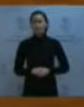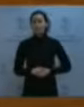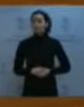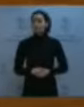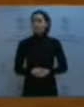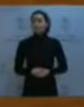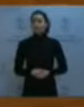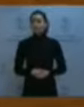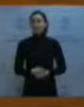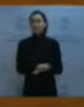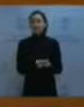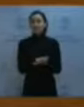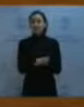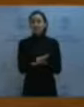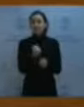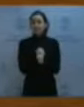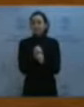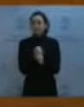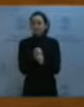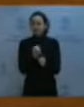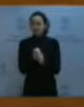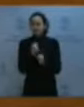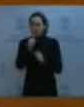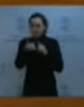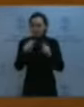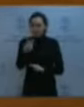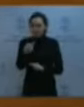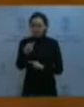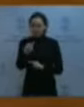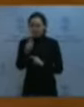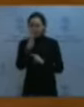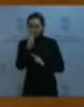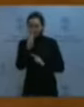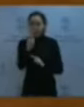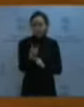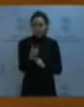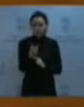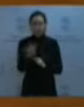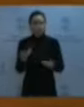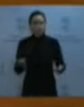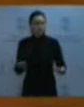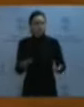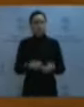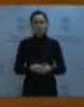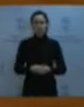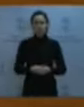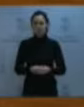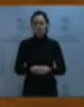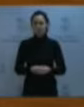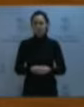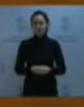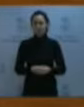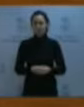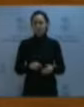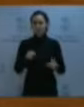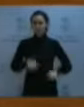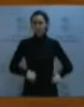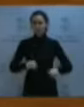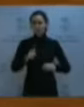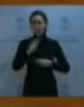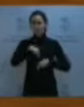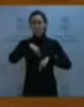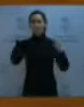de puestos de trabajo del curso que viene y del siguiente, para disminuir. Usted dijo esta semana en las declaraciones públicas que